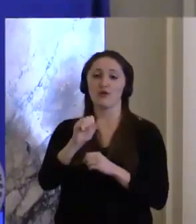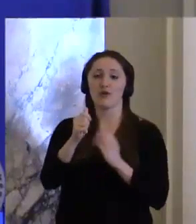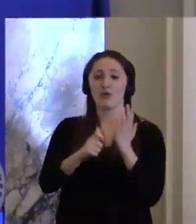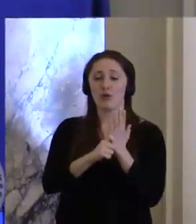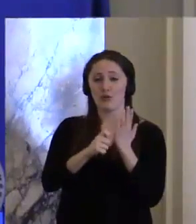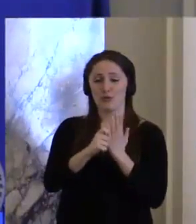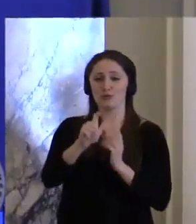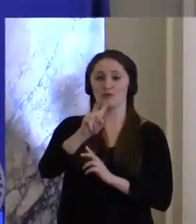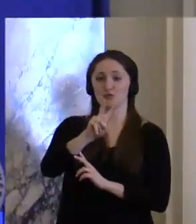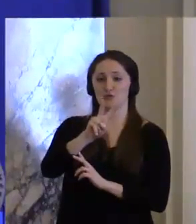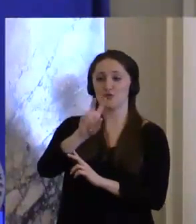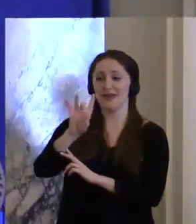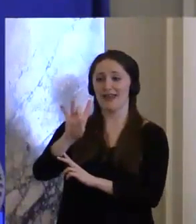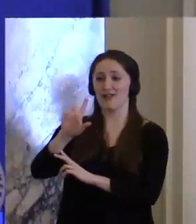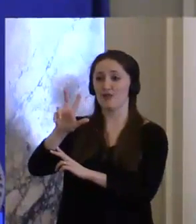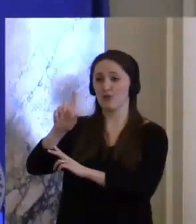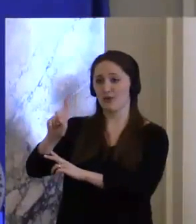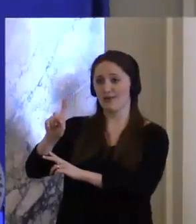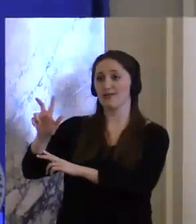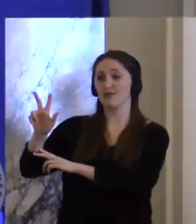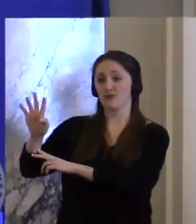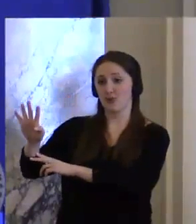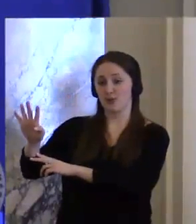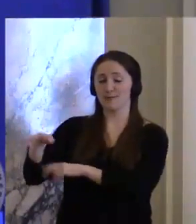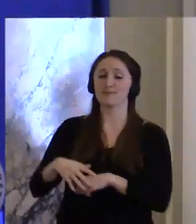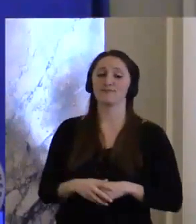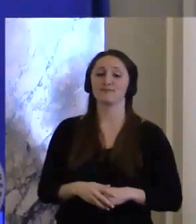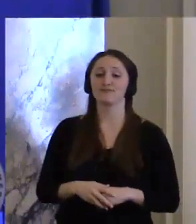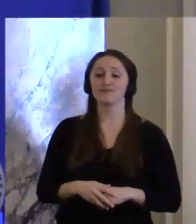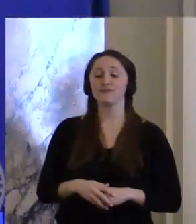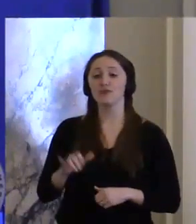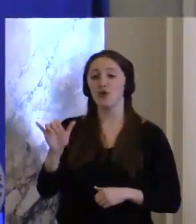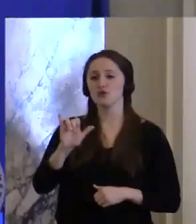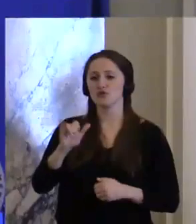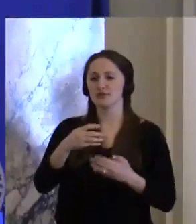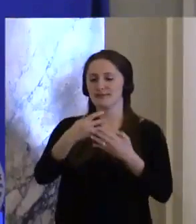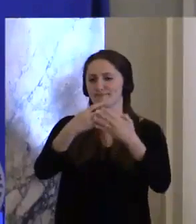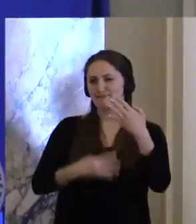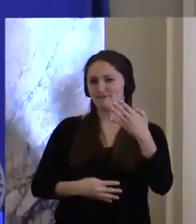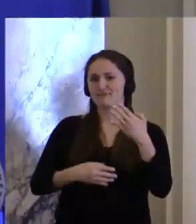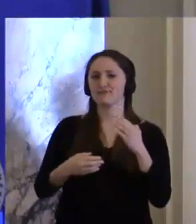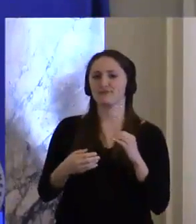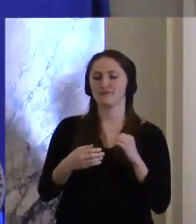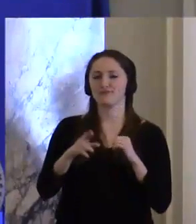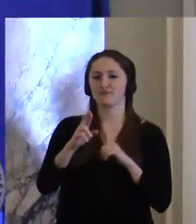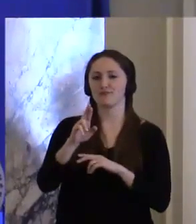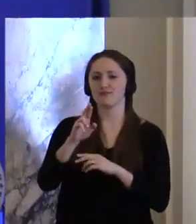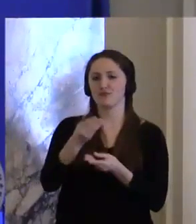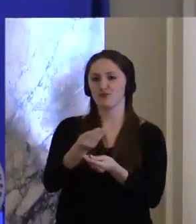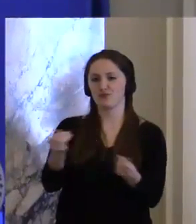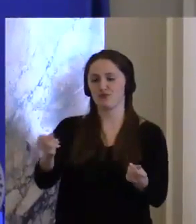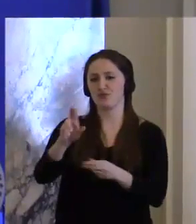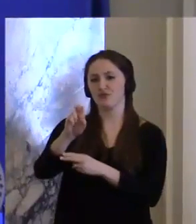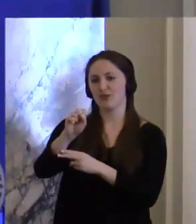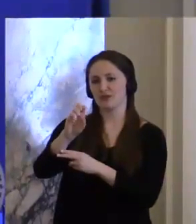y 34 y en las siguientes resoluciones? Acuerdo CP